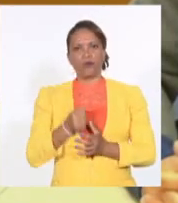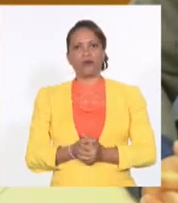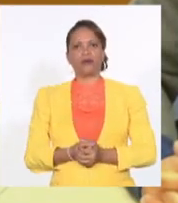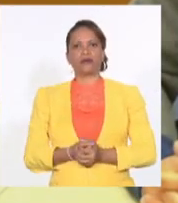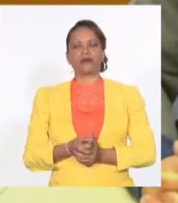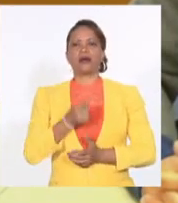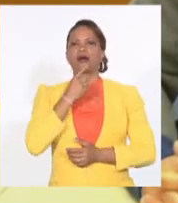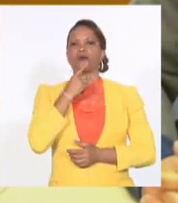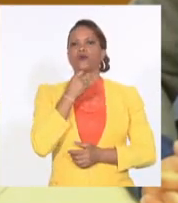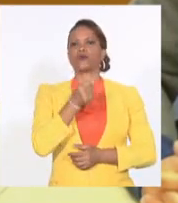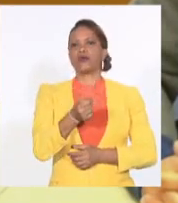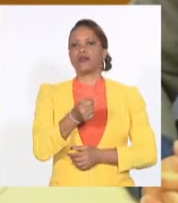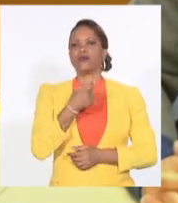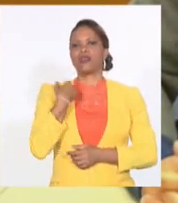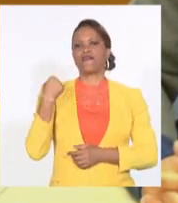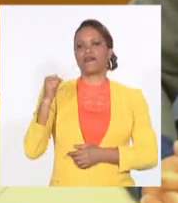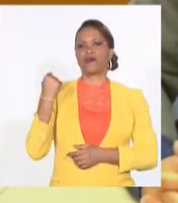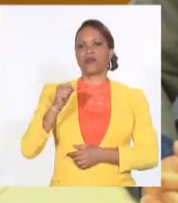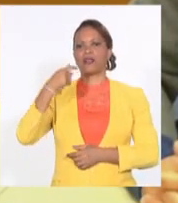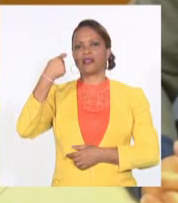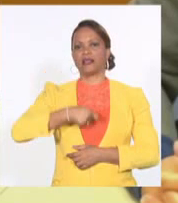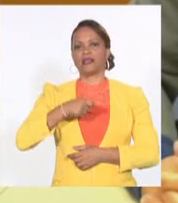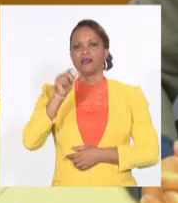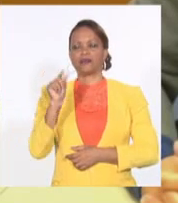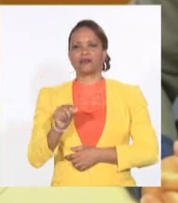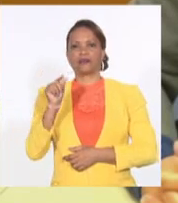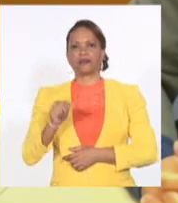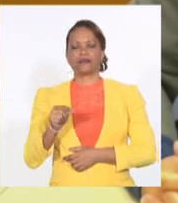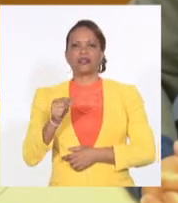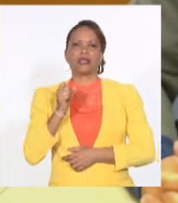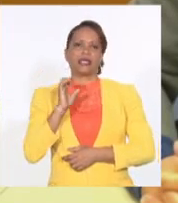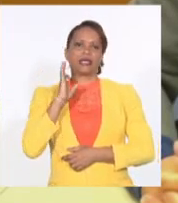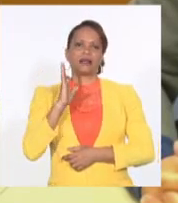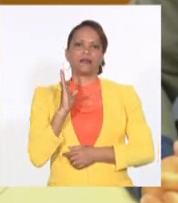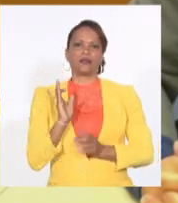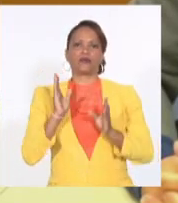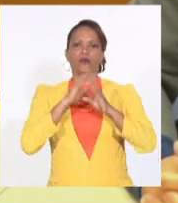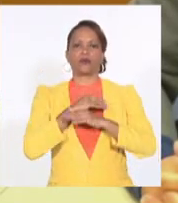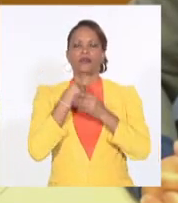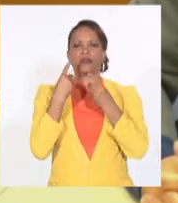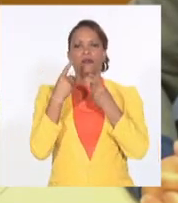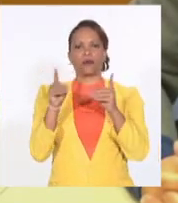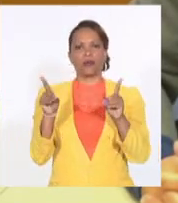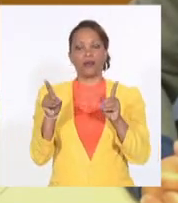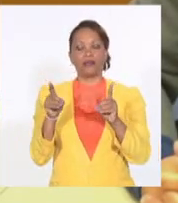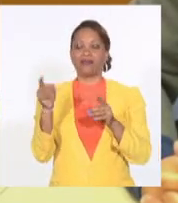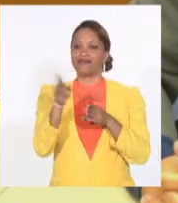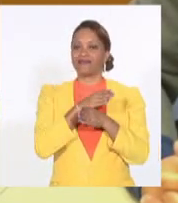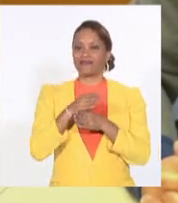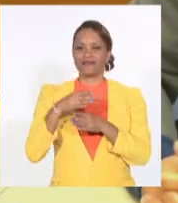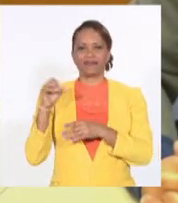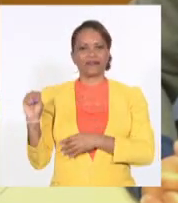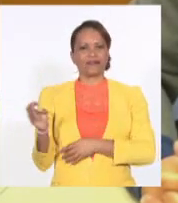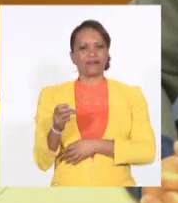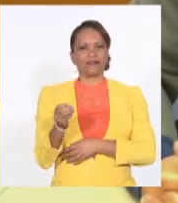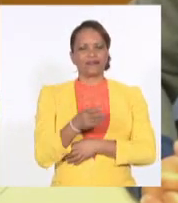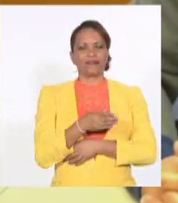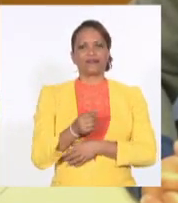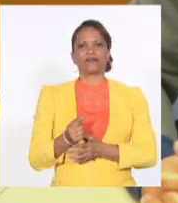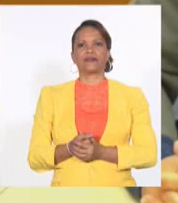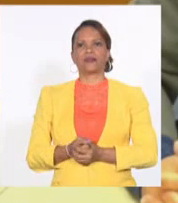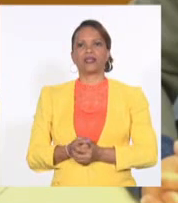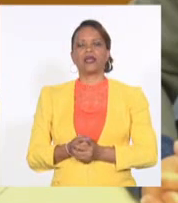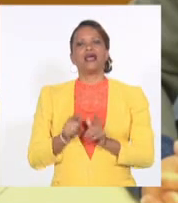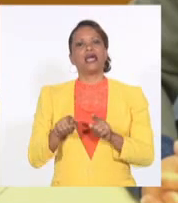acusándonos de violar los derechos humanos e irrespetar la democracia, entre otras grandes falacias, ha